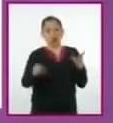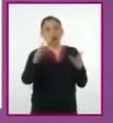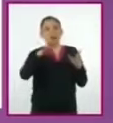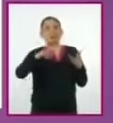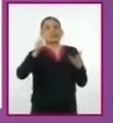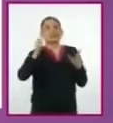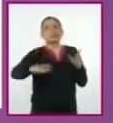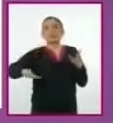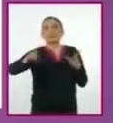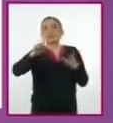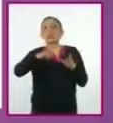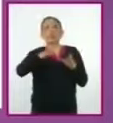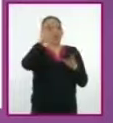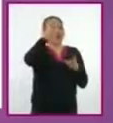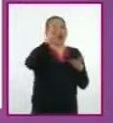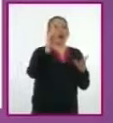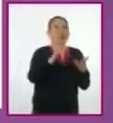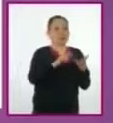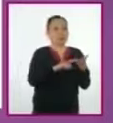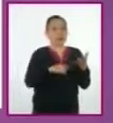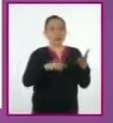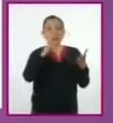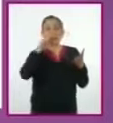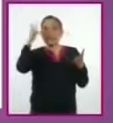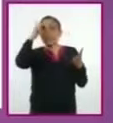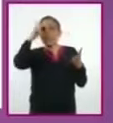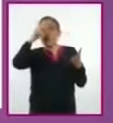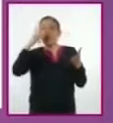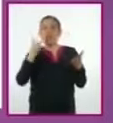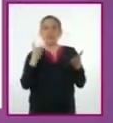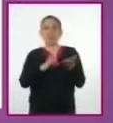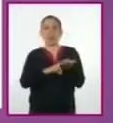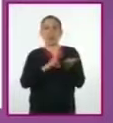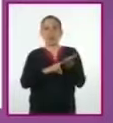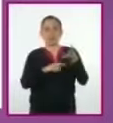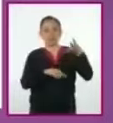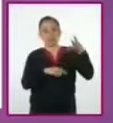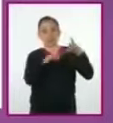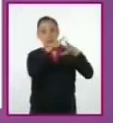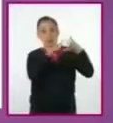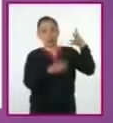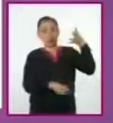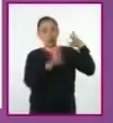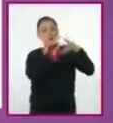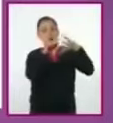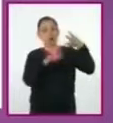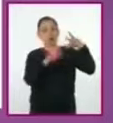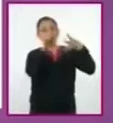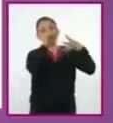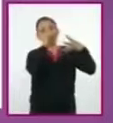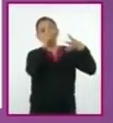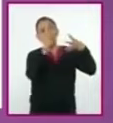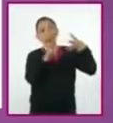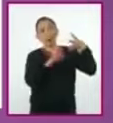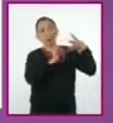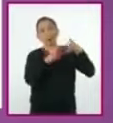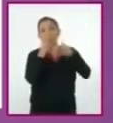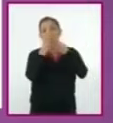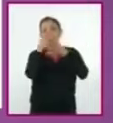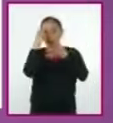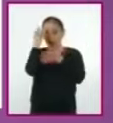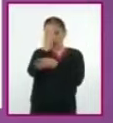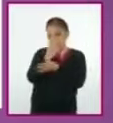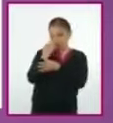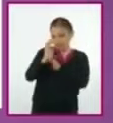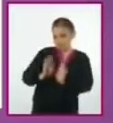aspectos sociales y culturales o aspectos psicológicos y valores. Solo estos 4 rubros te pueden ayudar para ver